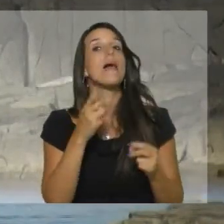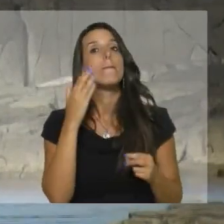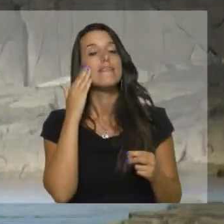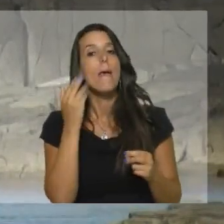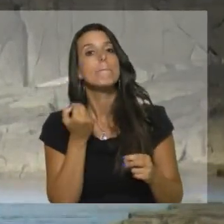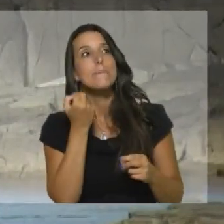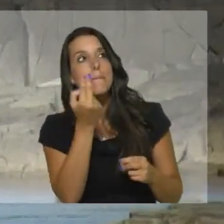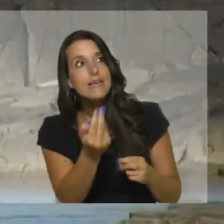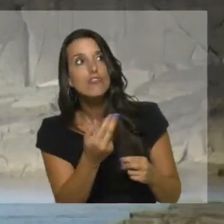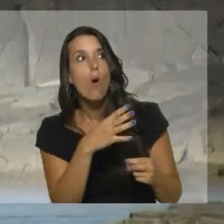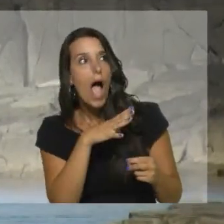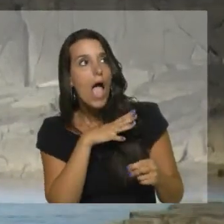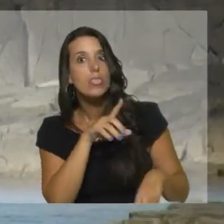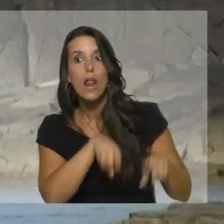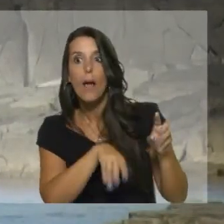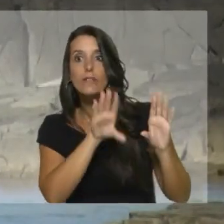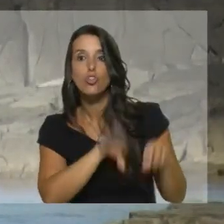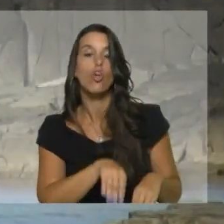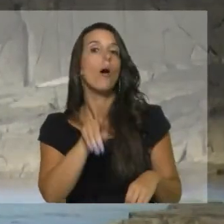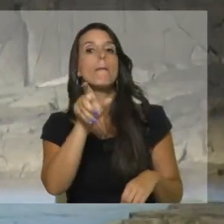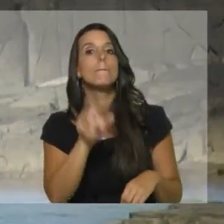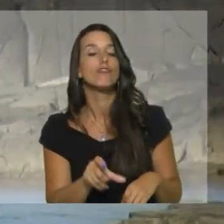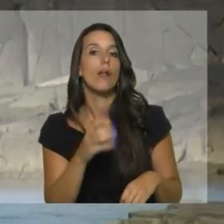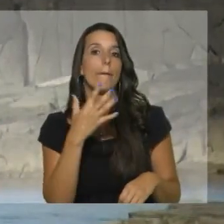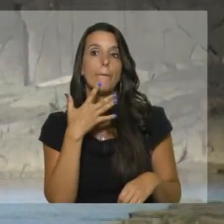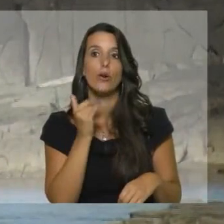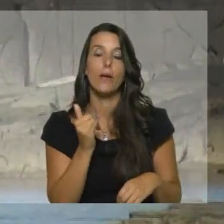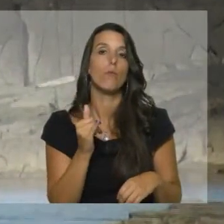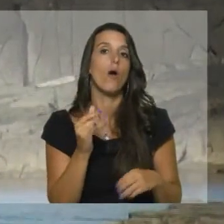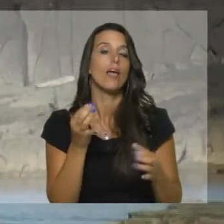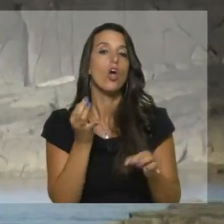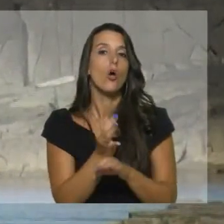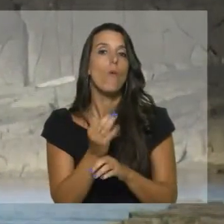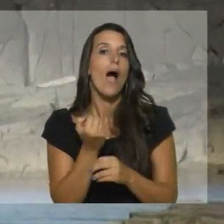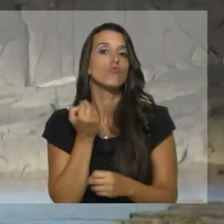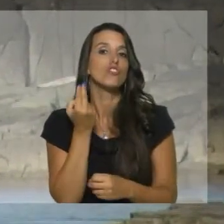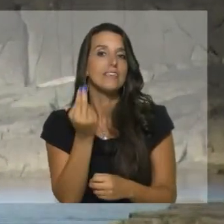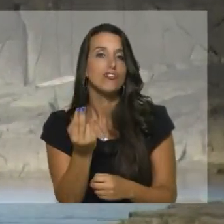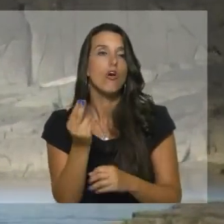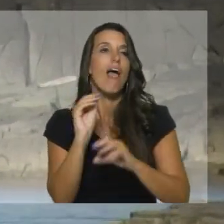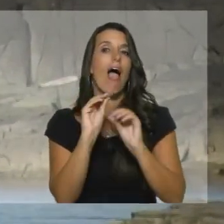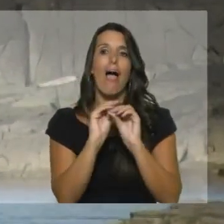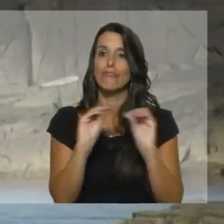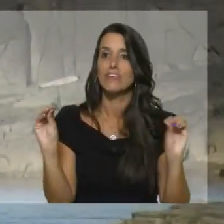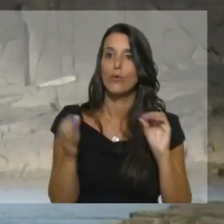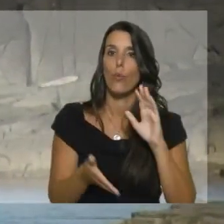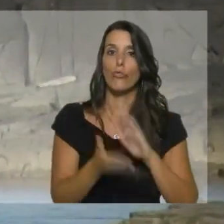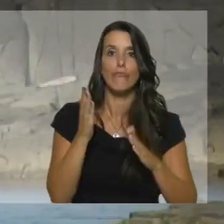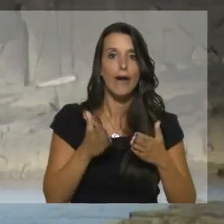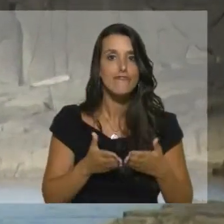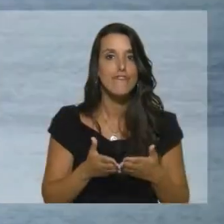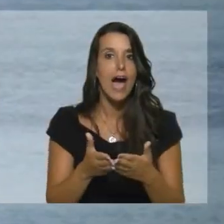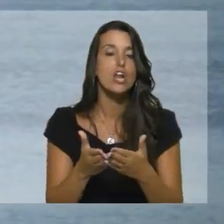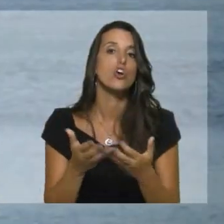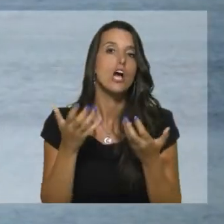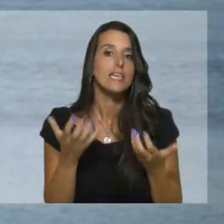permisos necesarios, la persona que tenga el brevet o que tenga una especie de autorización, que comuniquen cuando salen a navegar, que